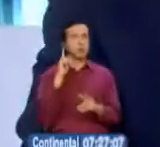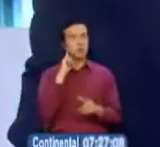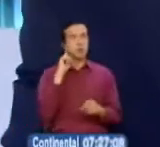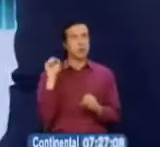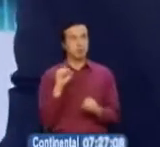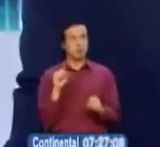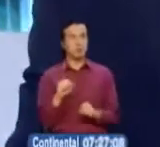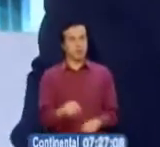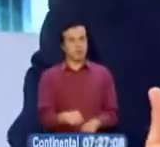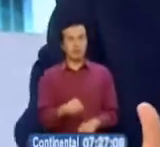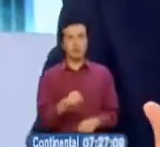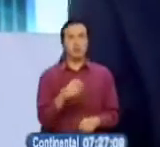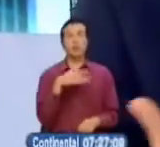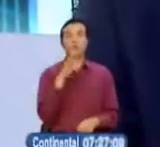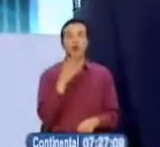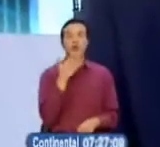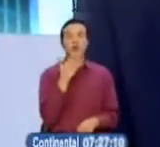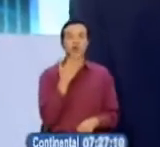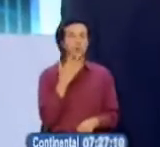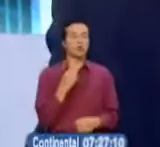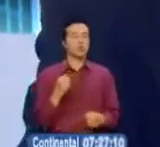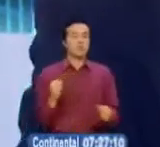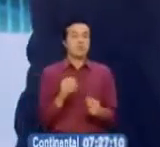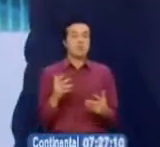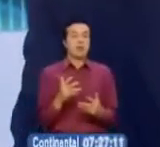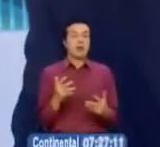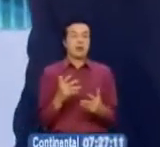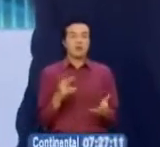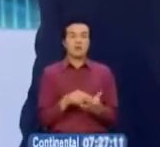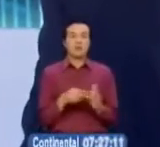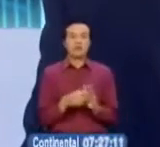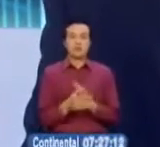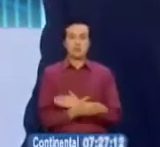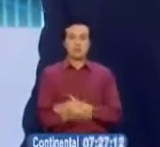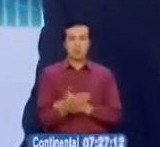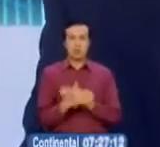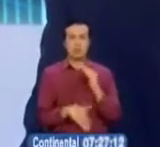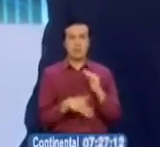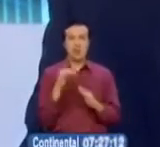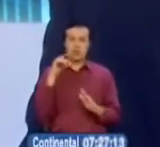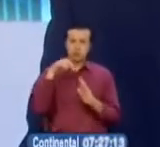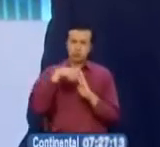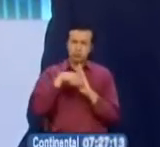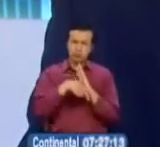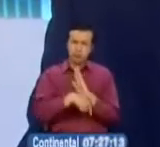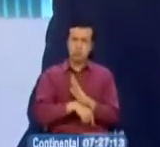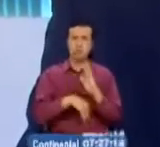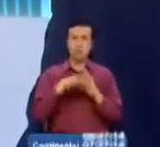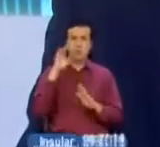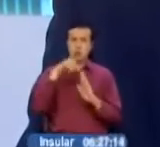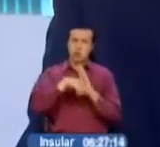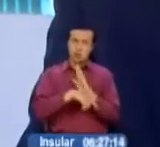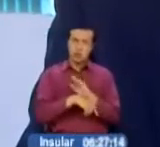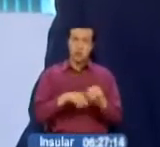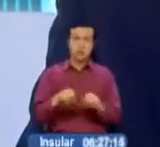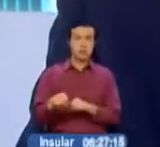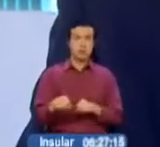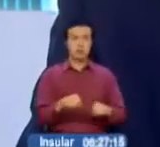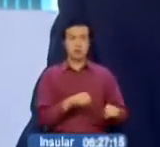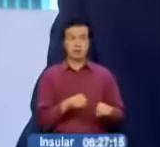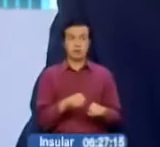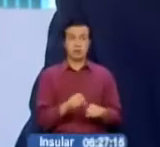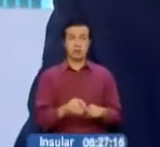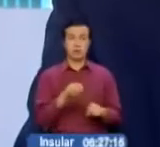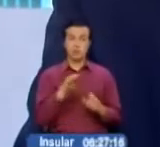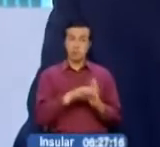el movimiento telúrico, sino que trajo ruido por el susto. Es decir, a mayor profundidad, menos probabilidades de un